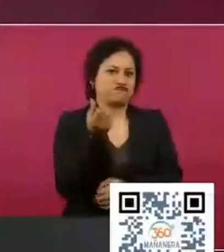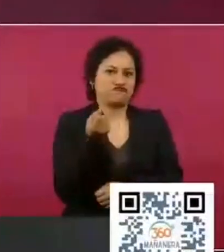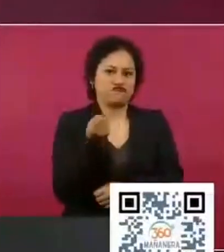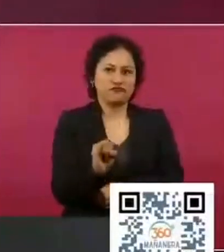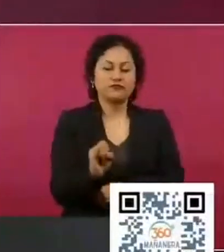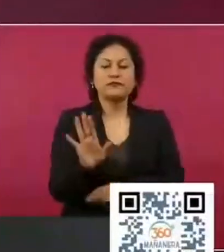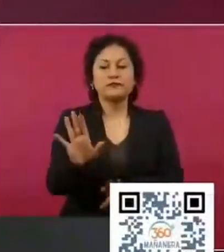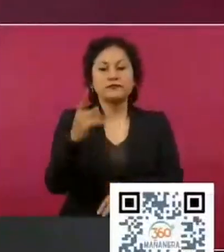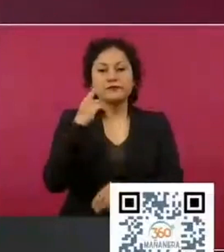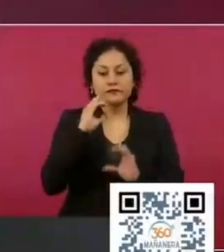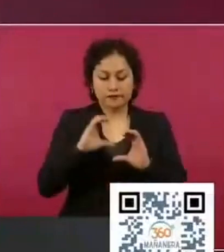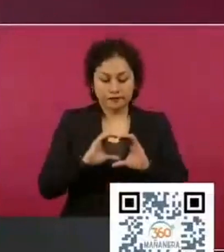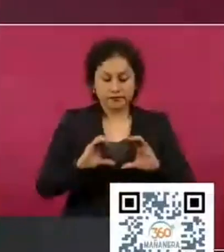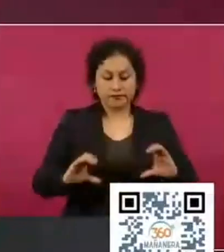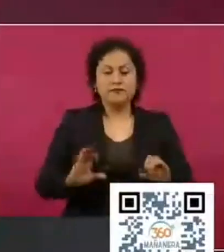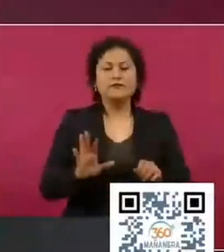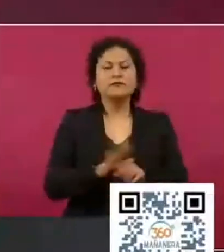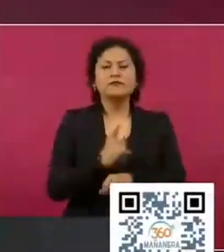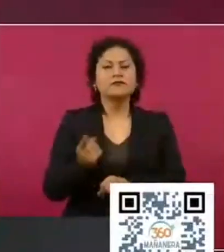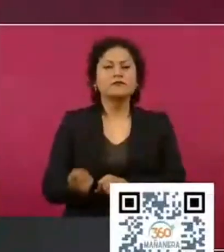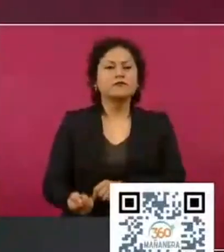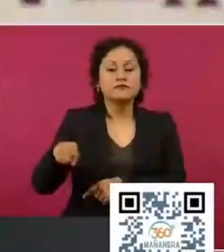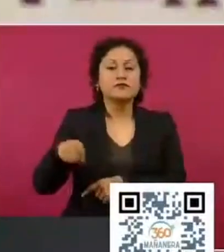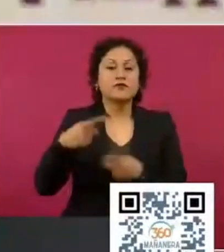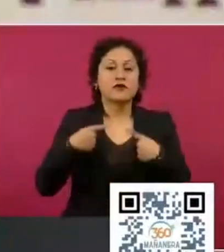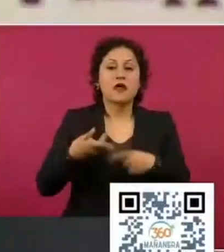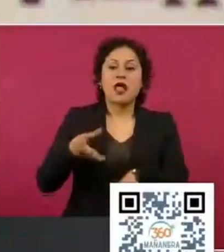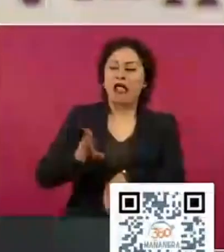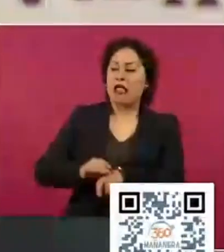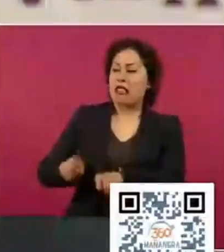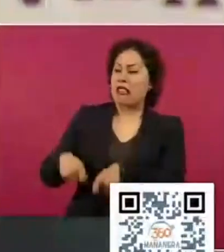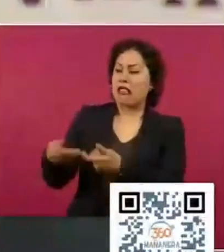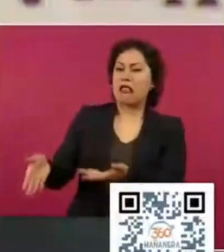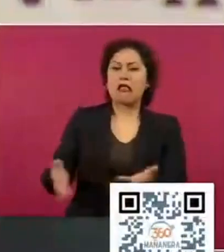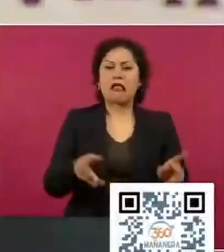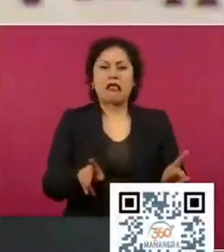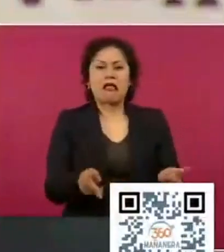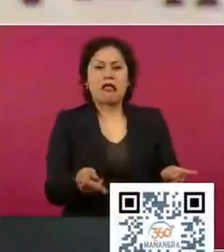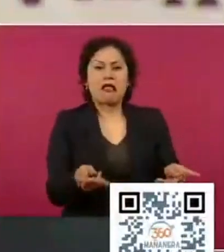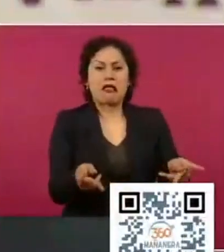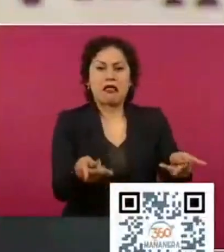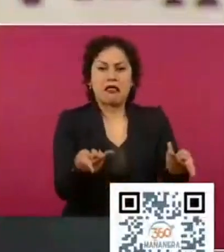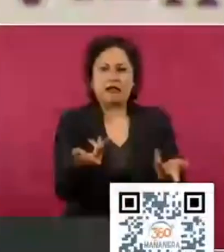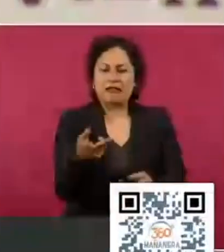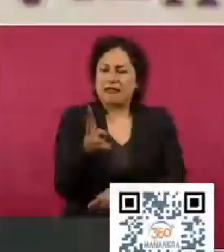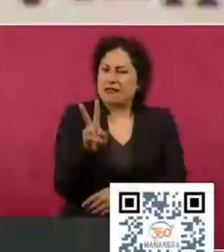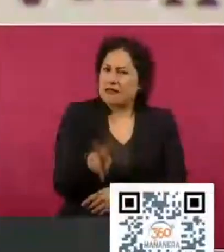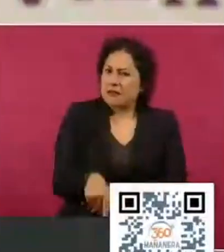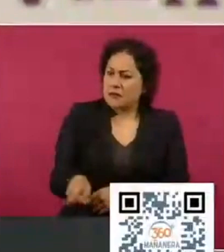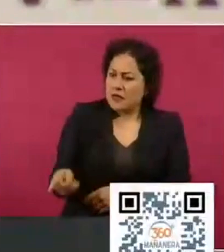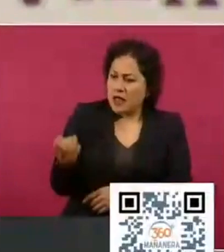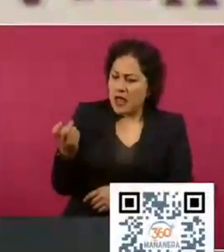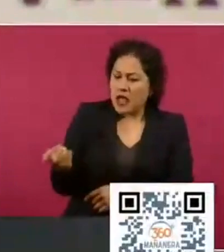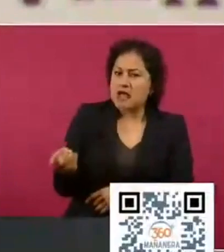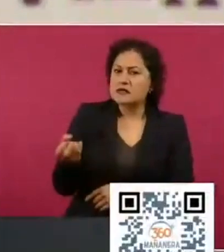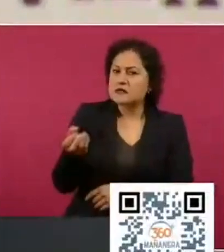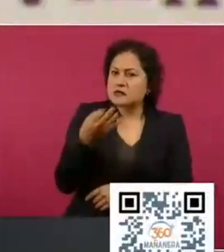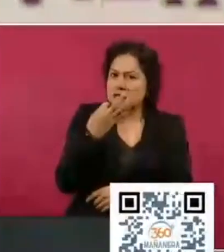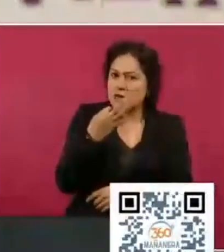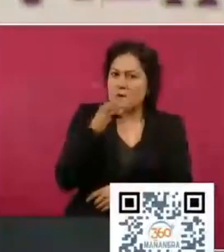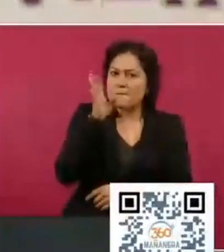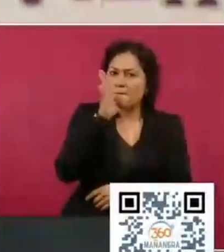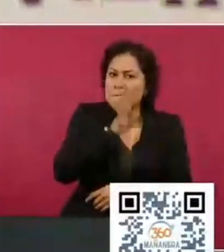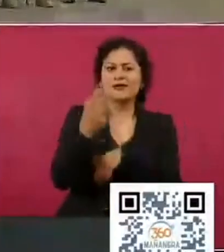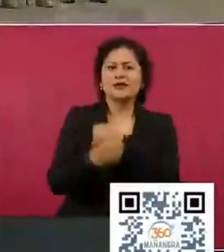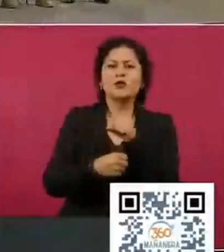mes fueron localizados primero nuevos migrantes nueve migrantes en el municipio de Doctor Arroyo Y luego el miércoles